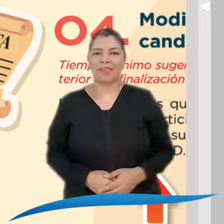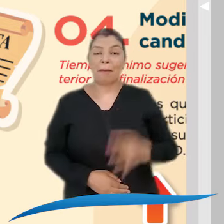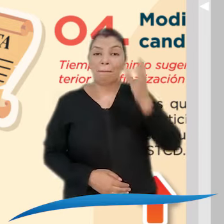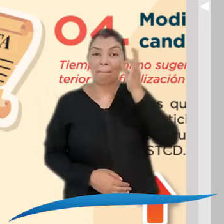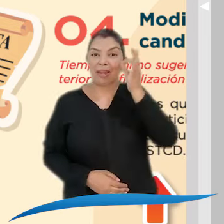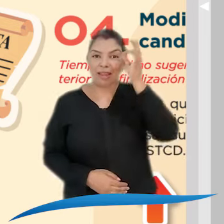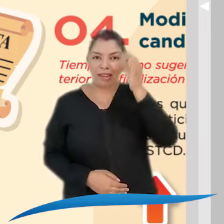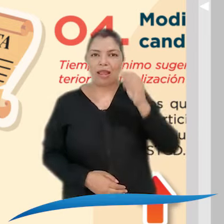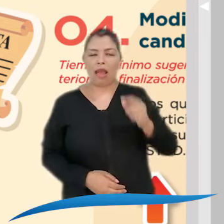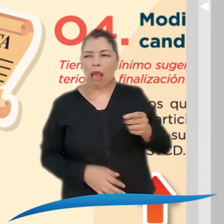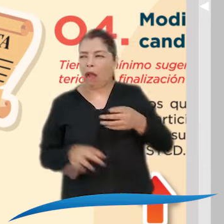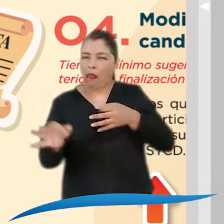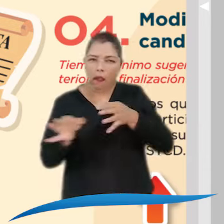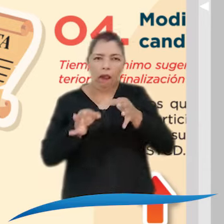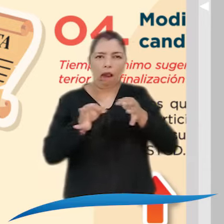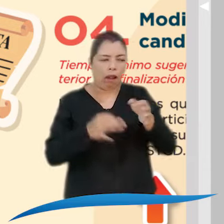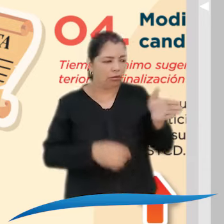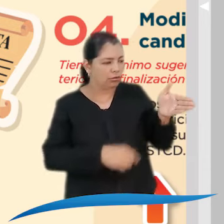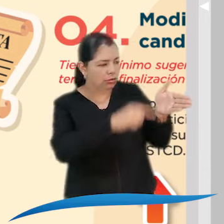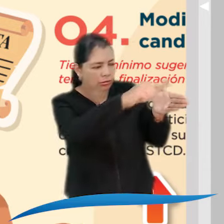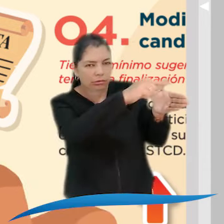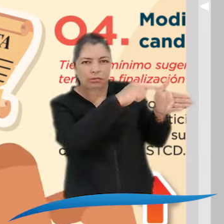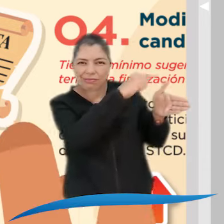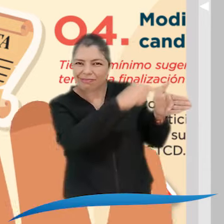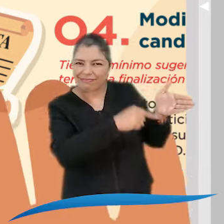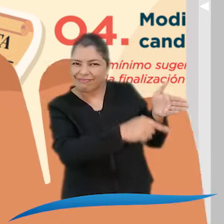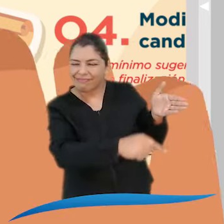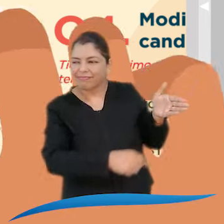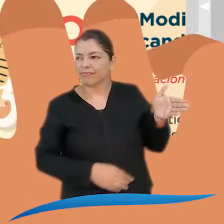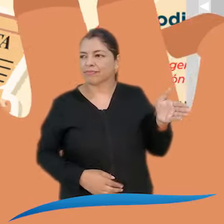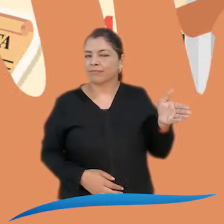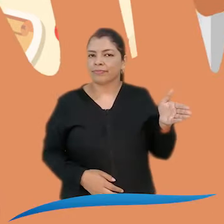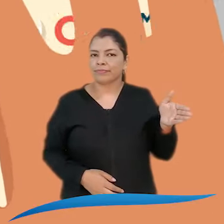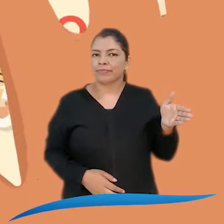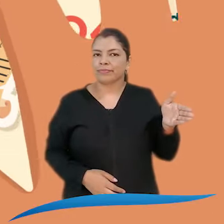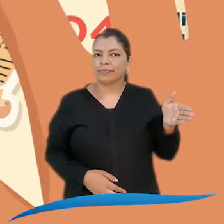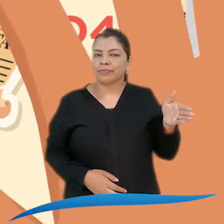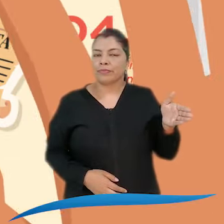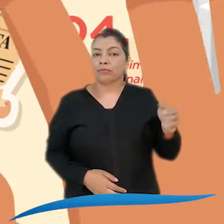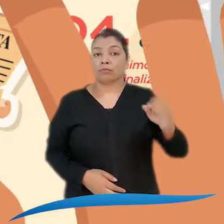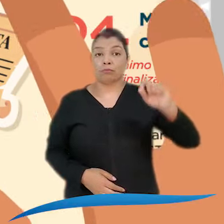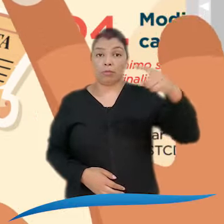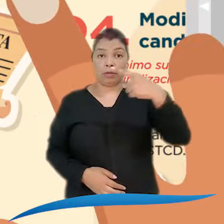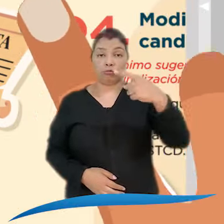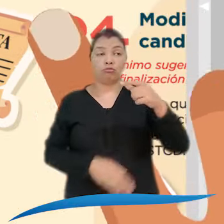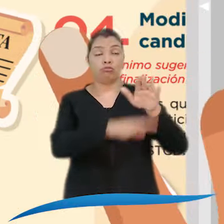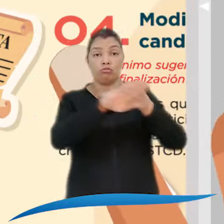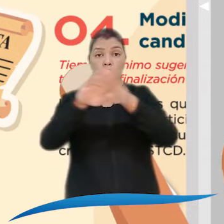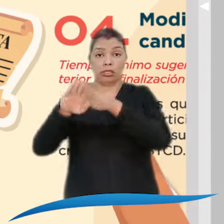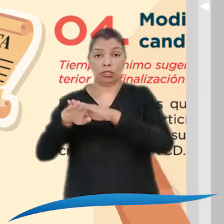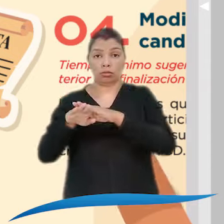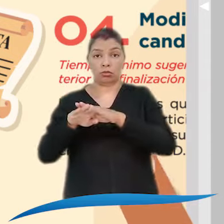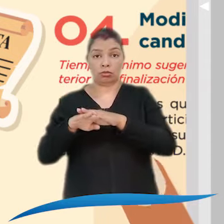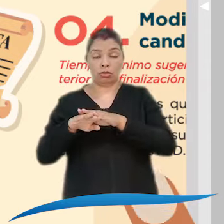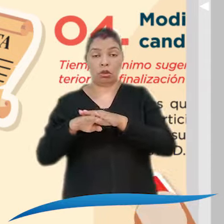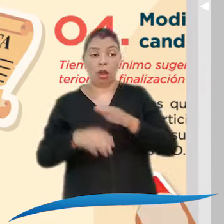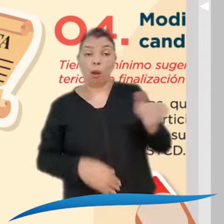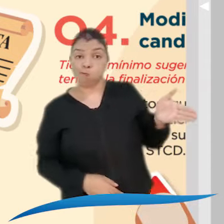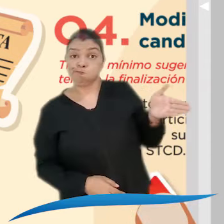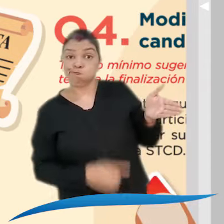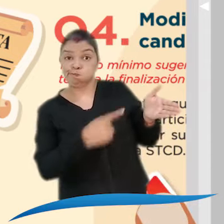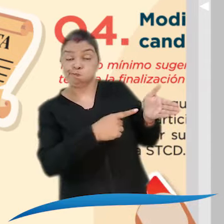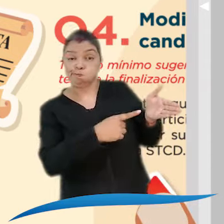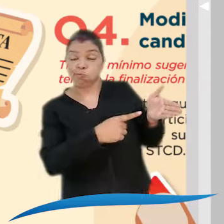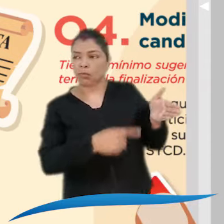Peregrina explica, la cámara va pasando por los diferentes elementos y detalles en la ayuda visual. Punto 1. Socialización, que